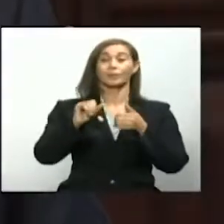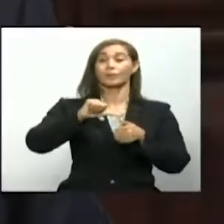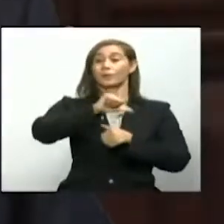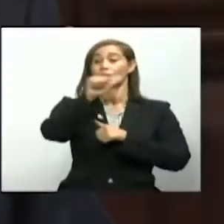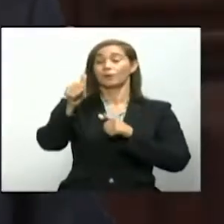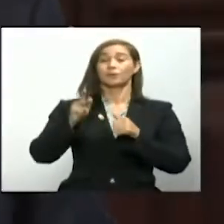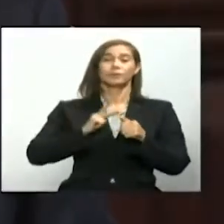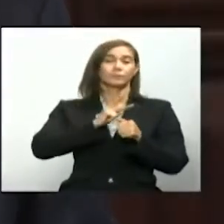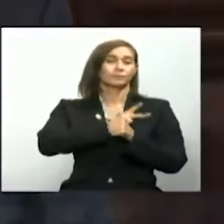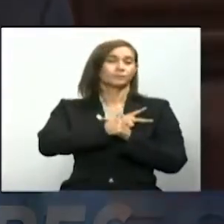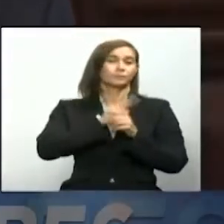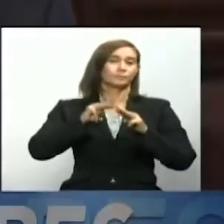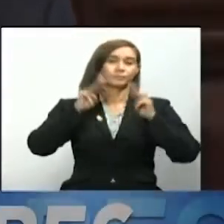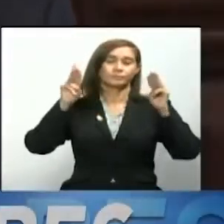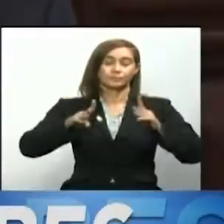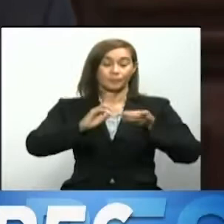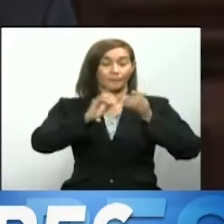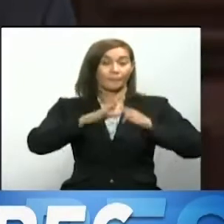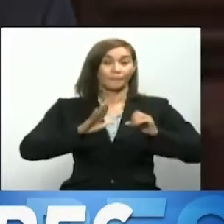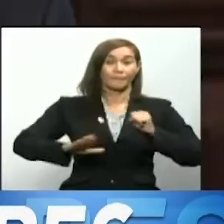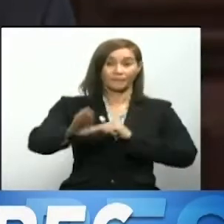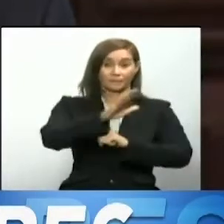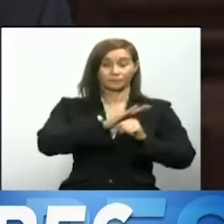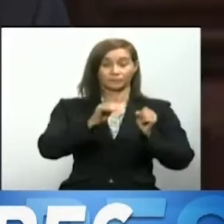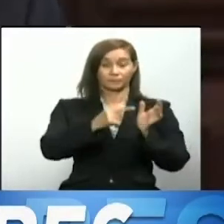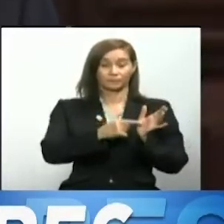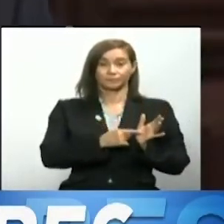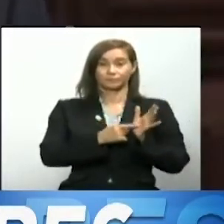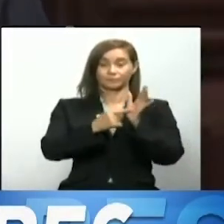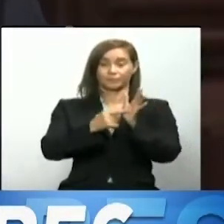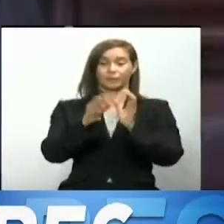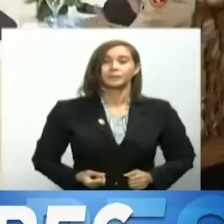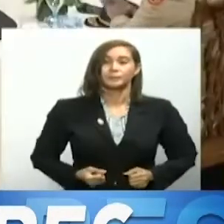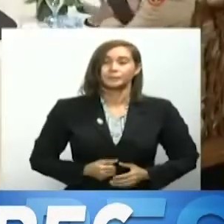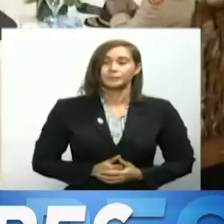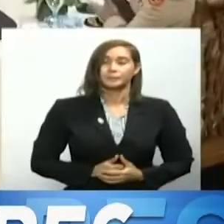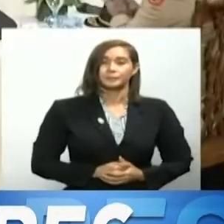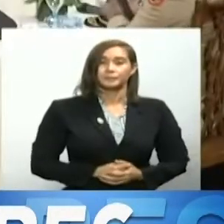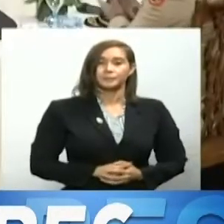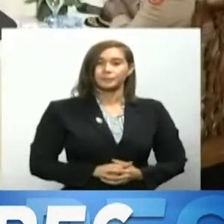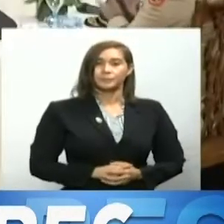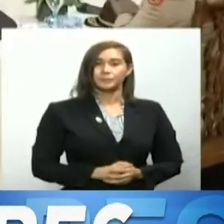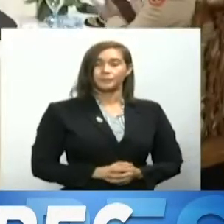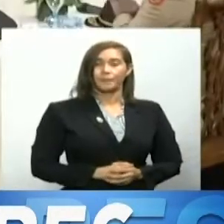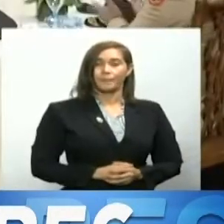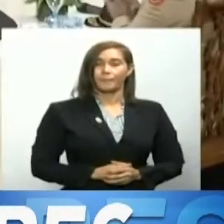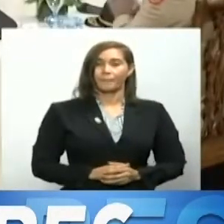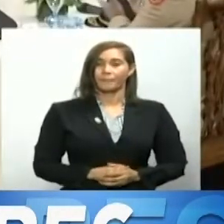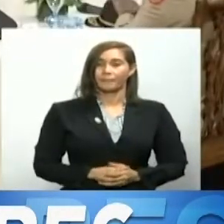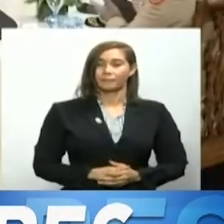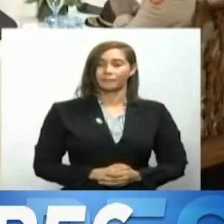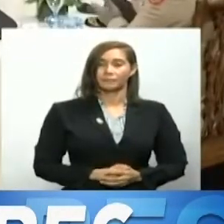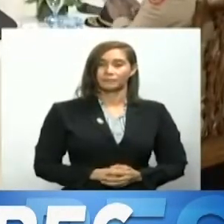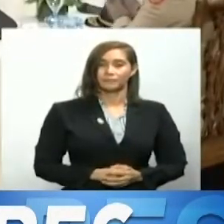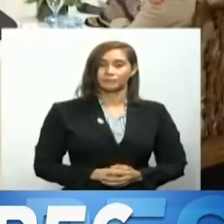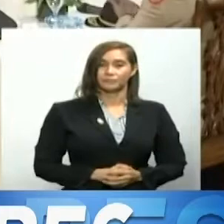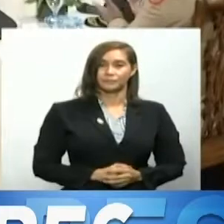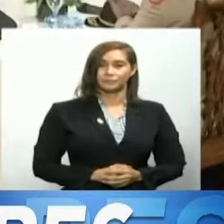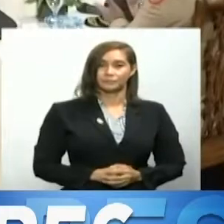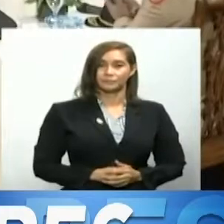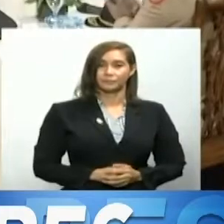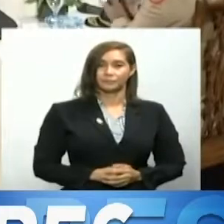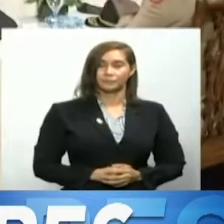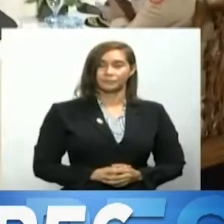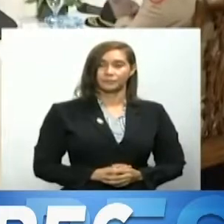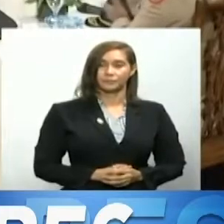del plan de seguridad ciudadana que incluye avances a nivel tecnológico gobierno informa la ciudadanía